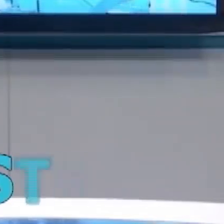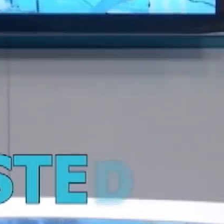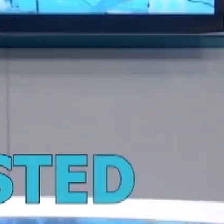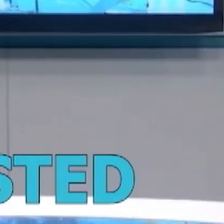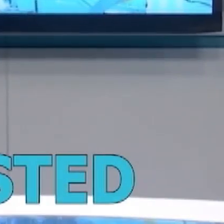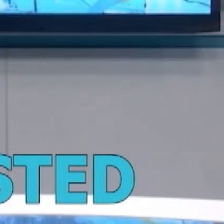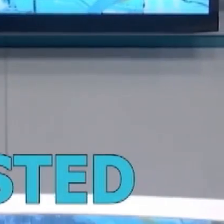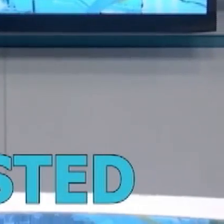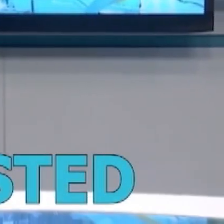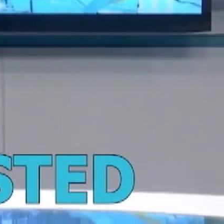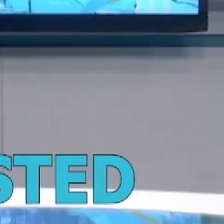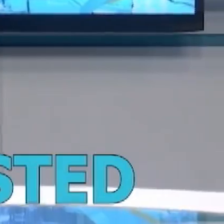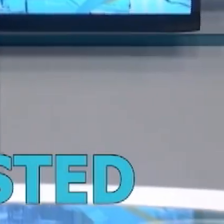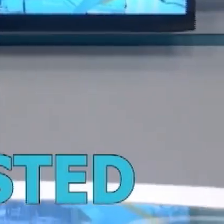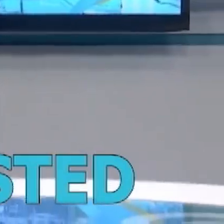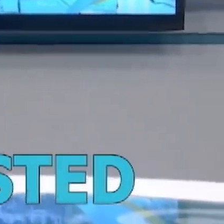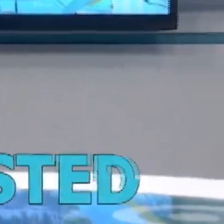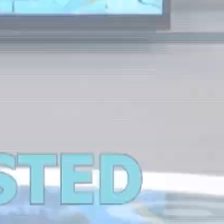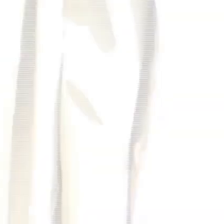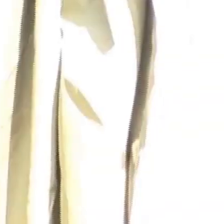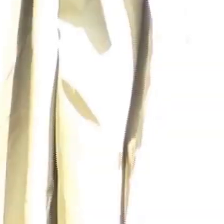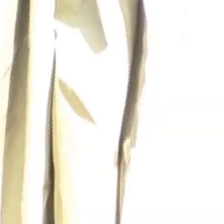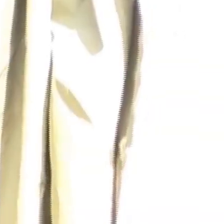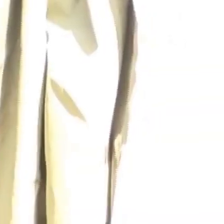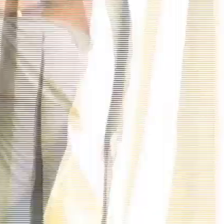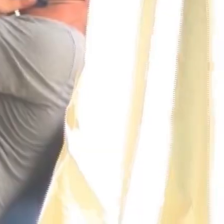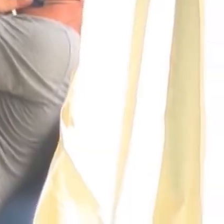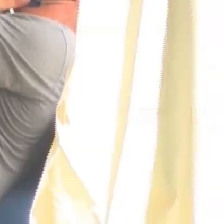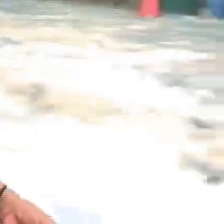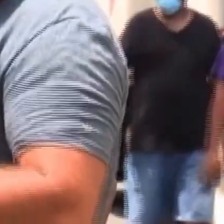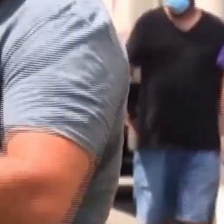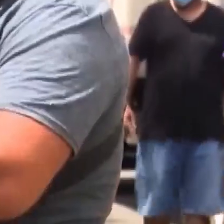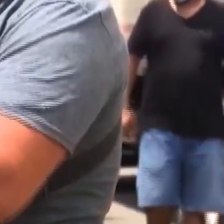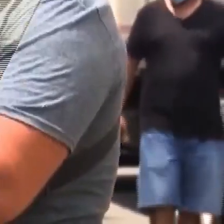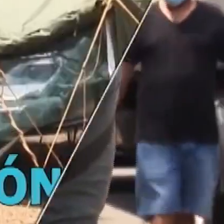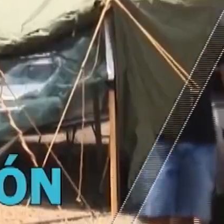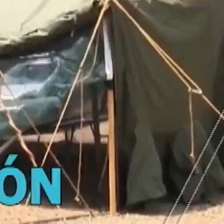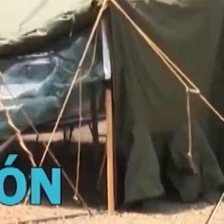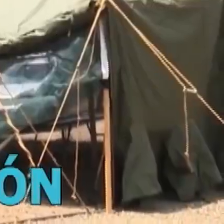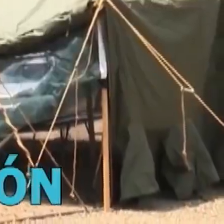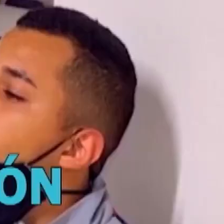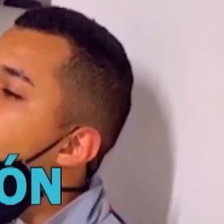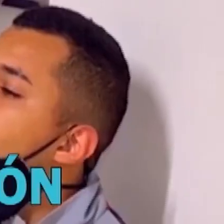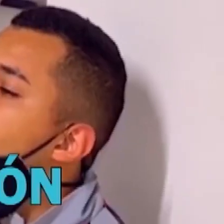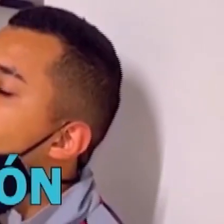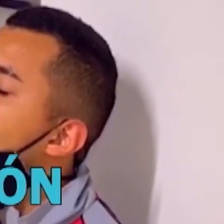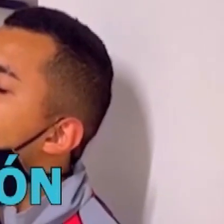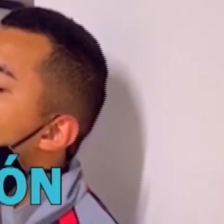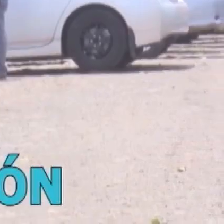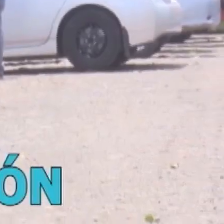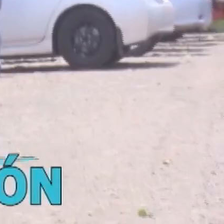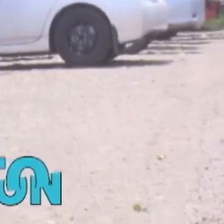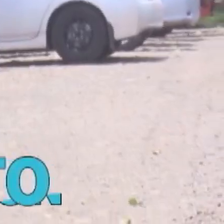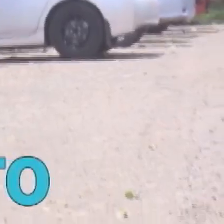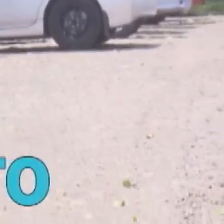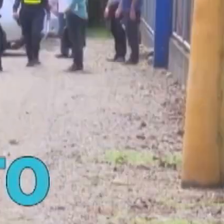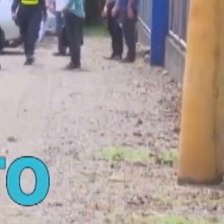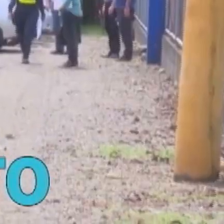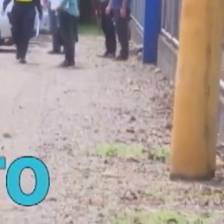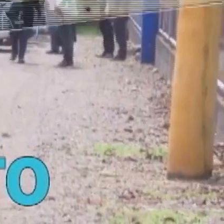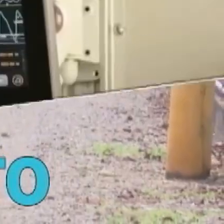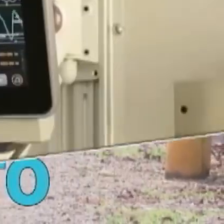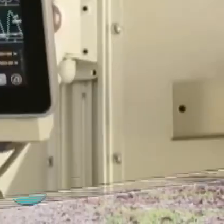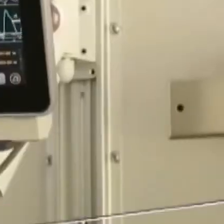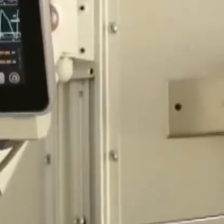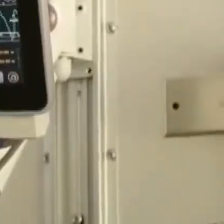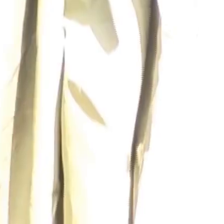En tiempos del COVID, estamos junto a usted. Y después del COVID, seguiremos aquí con más